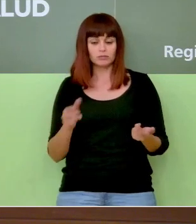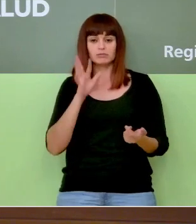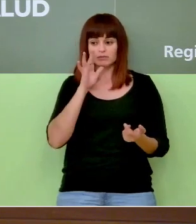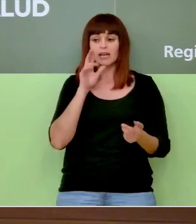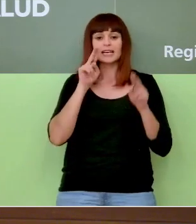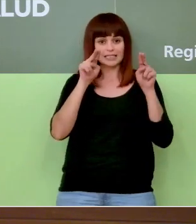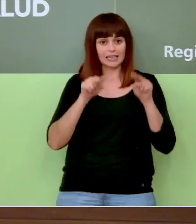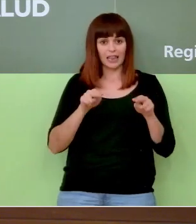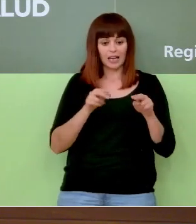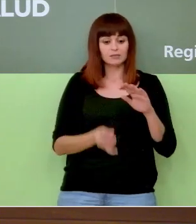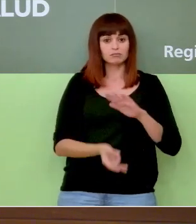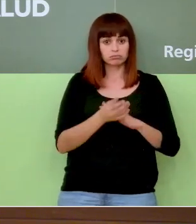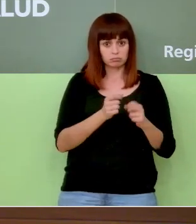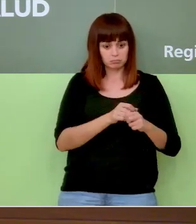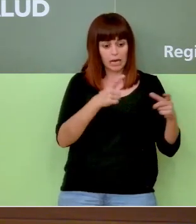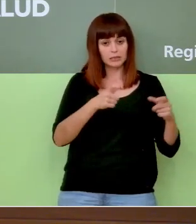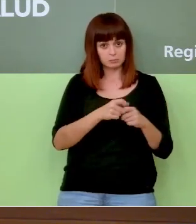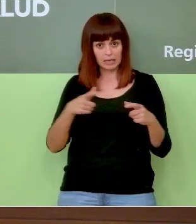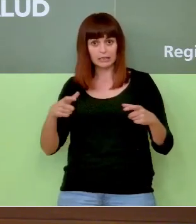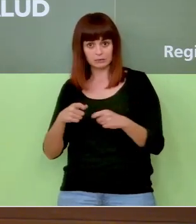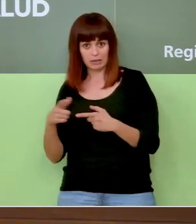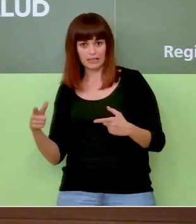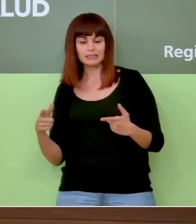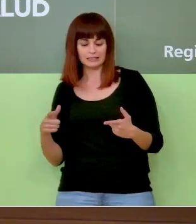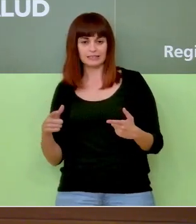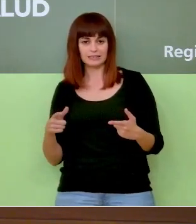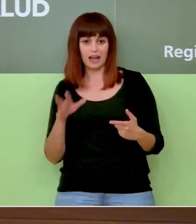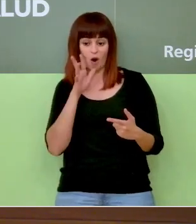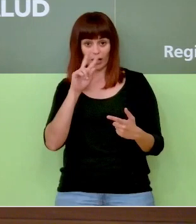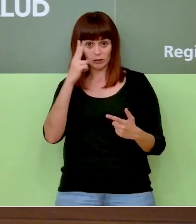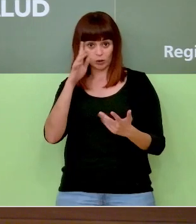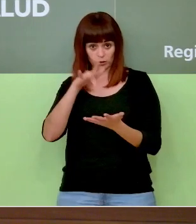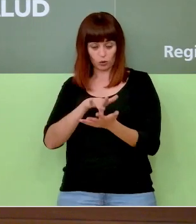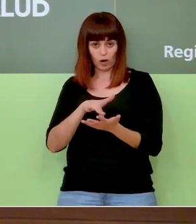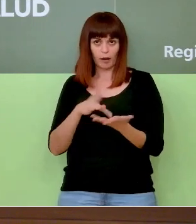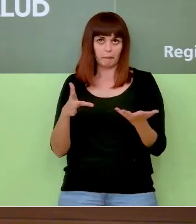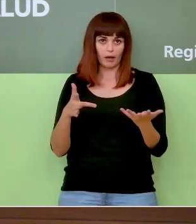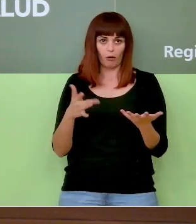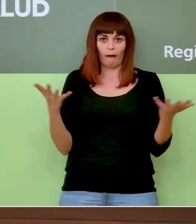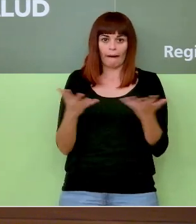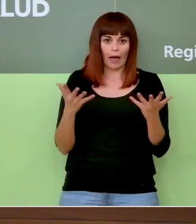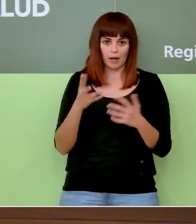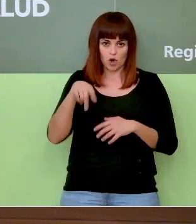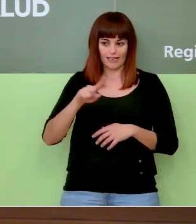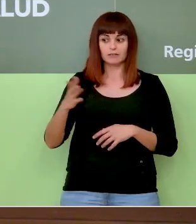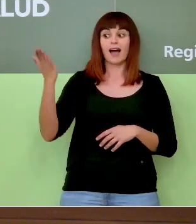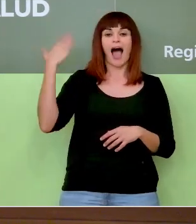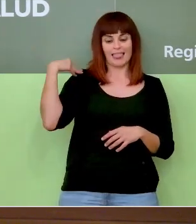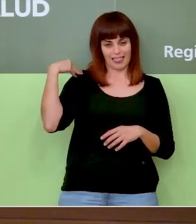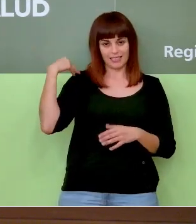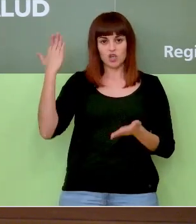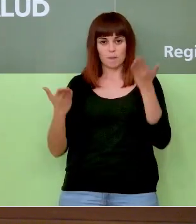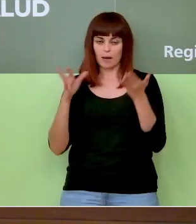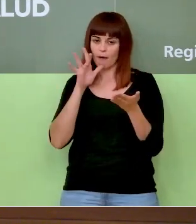en residencias en esta segunda ola, no han sido del tamaño y la magnitud que fueron las de la primera ola. Yo creo que